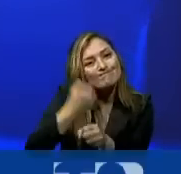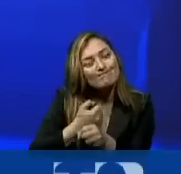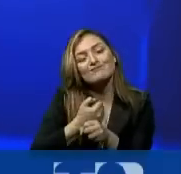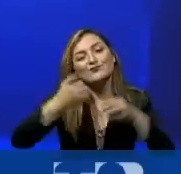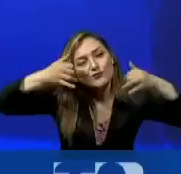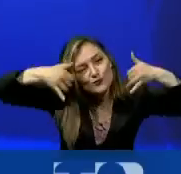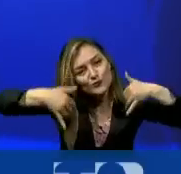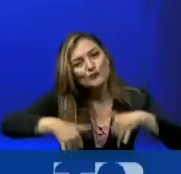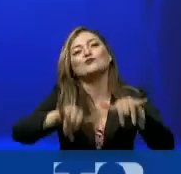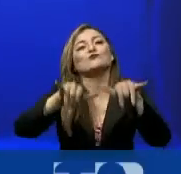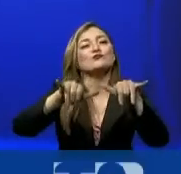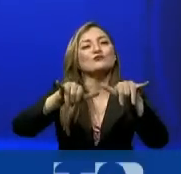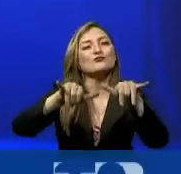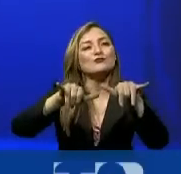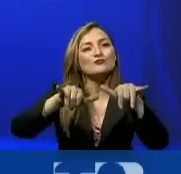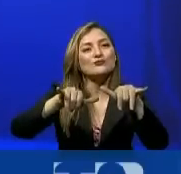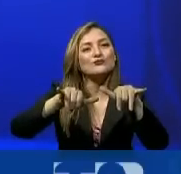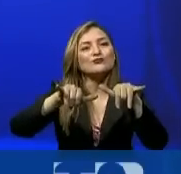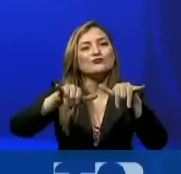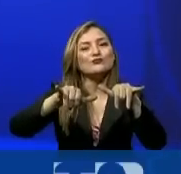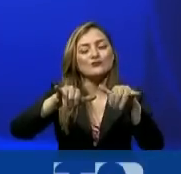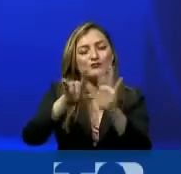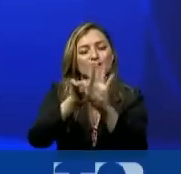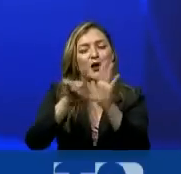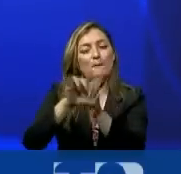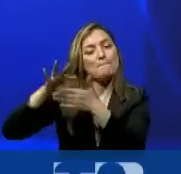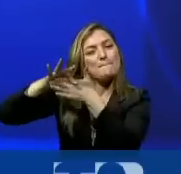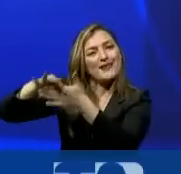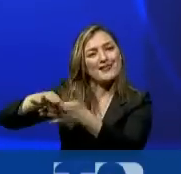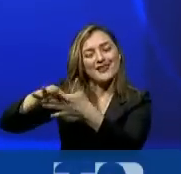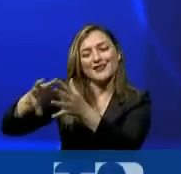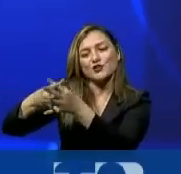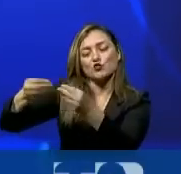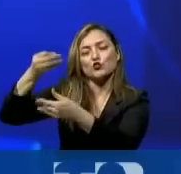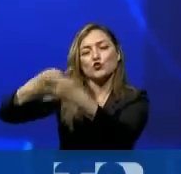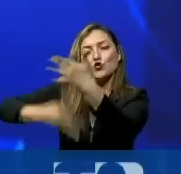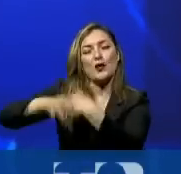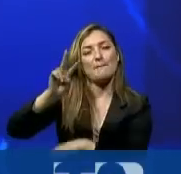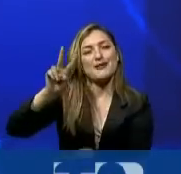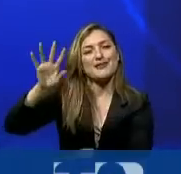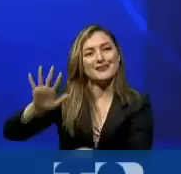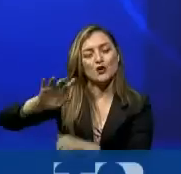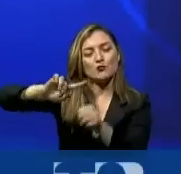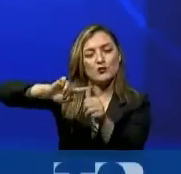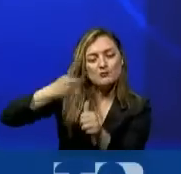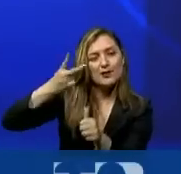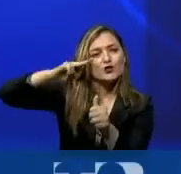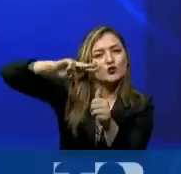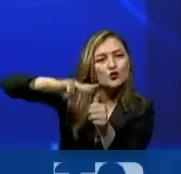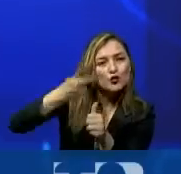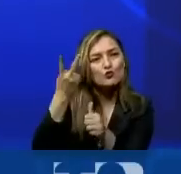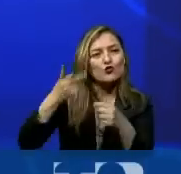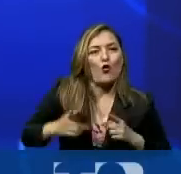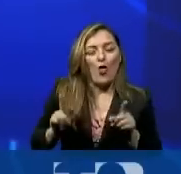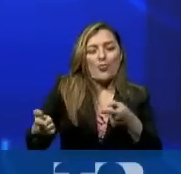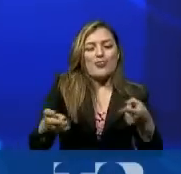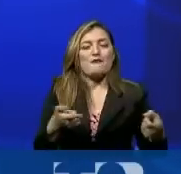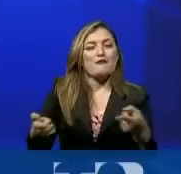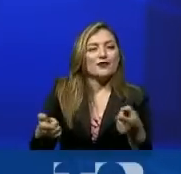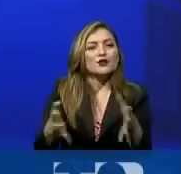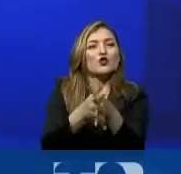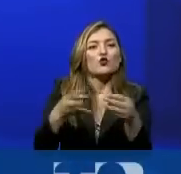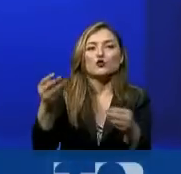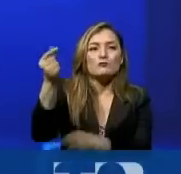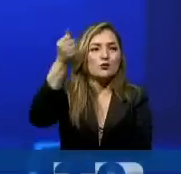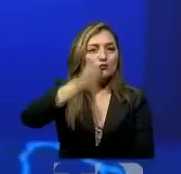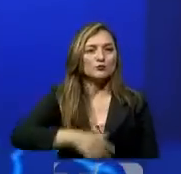de caminar, es momento de despachar todas las leyes que están pendientes, alrededor de 25 para primero y segundo debate, que tendrán que ser evacuadas lo más pronto